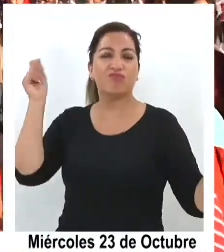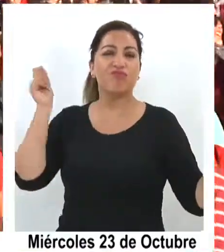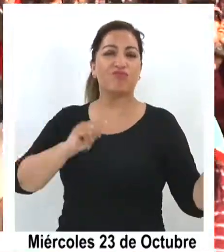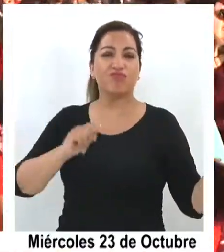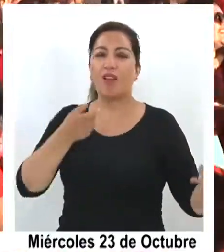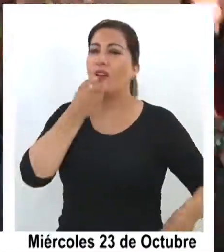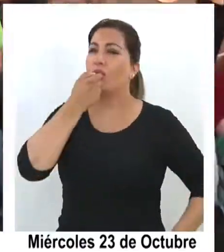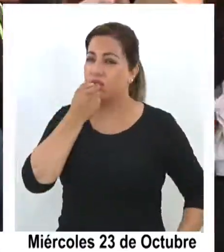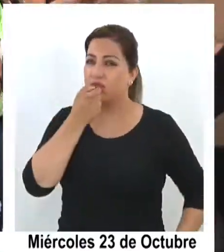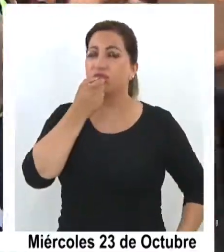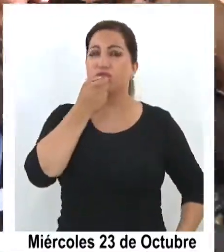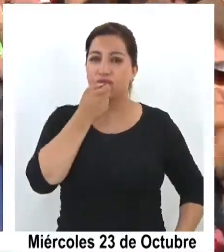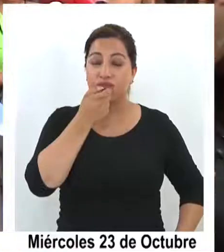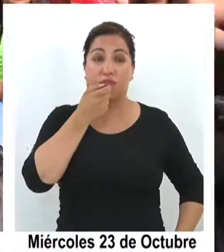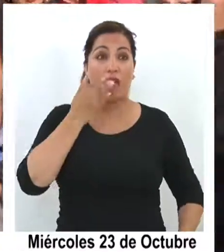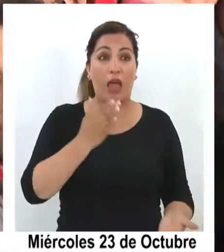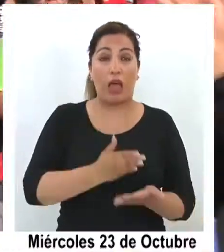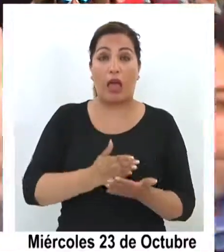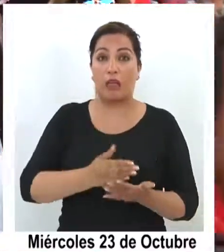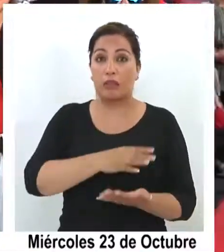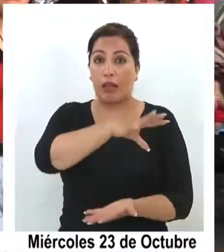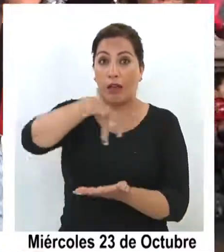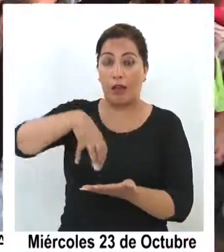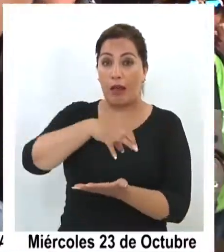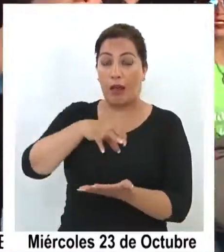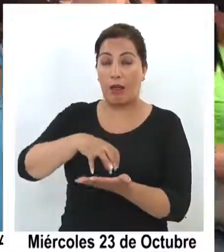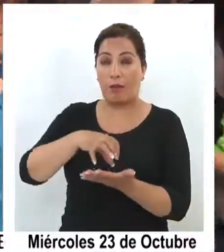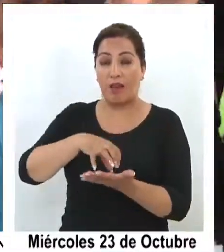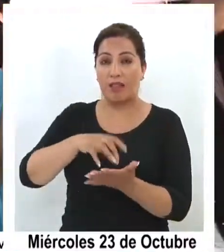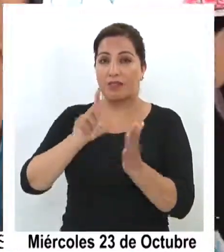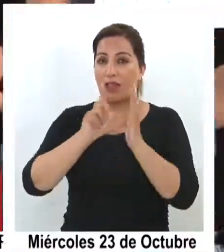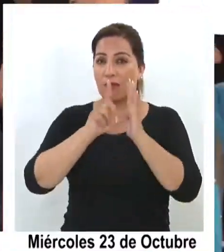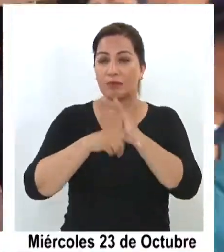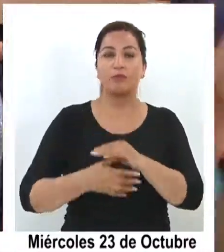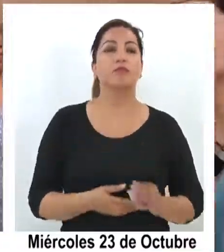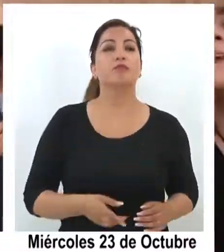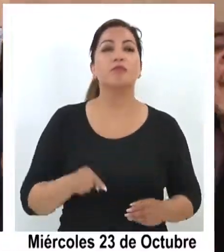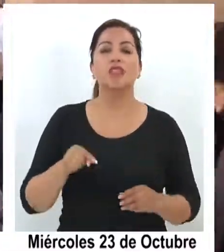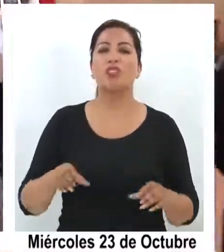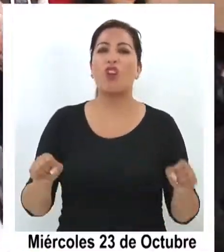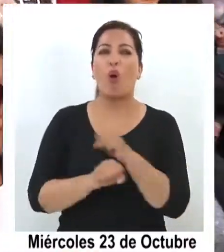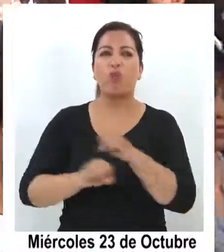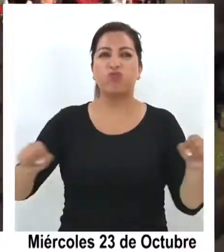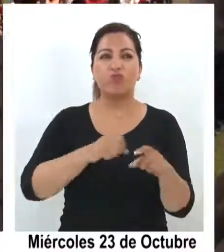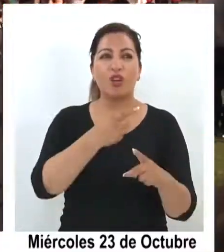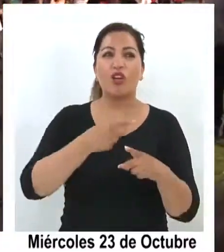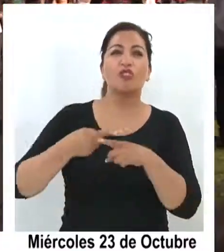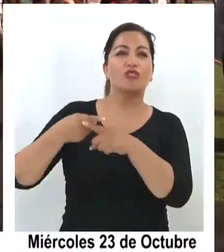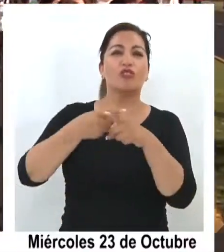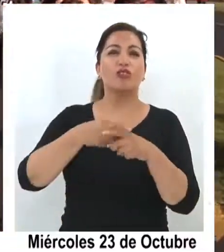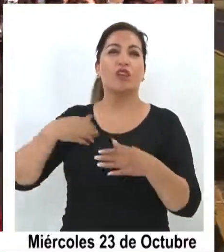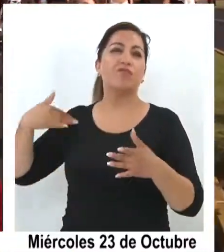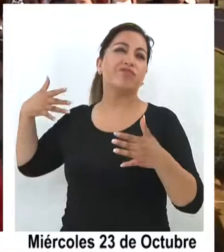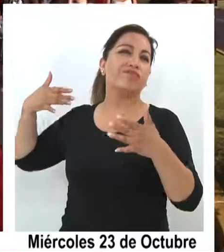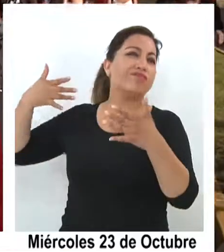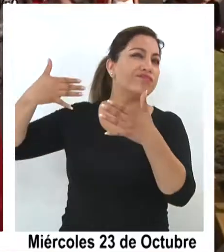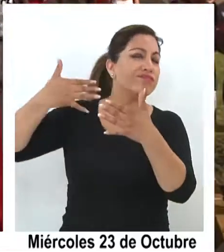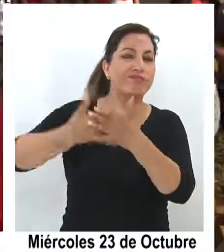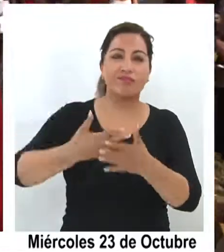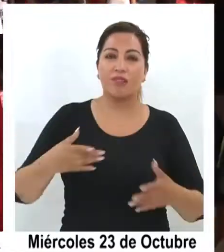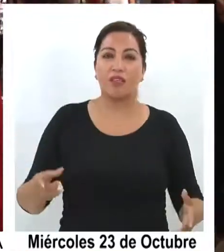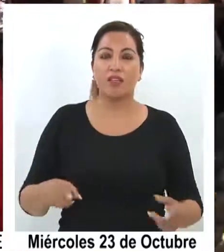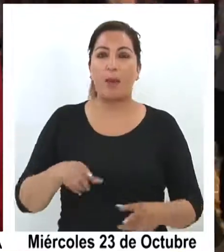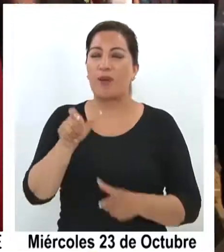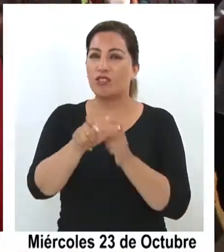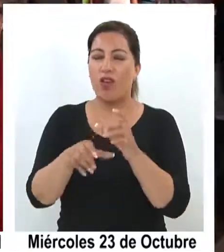batucadas y pitos hasta llegar a la Plaza Prat. Esta es una explosión social que ya lleva de muchos años, ya